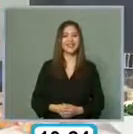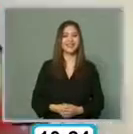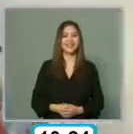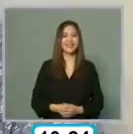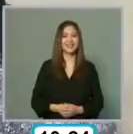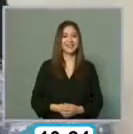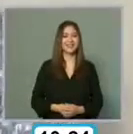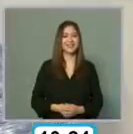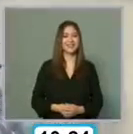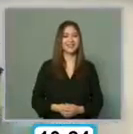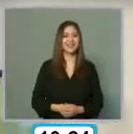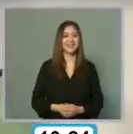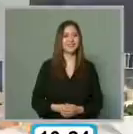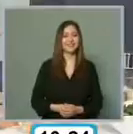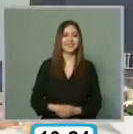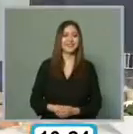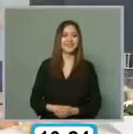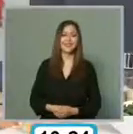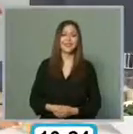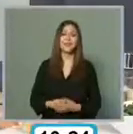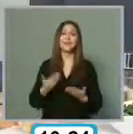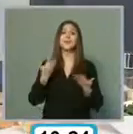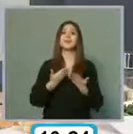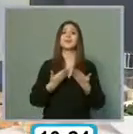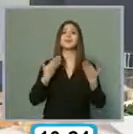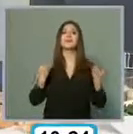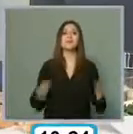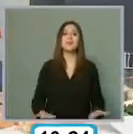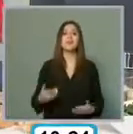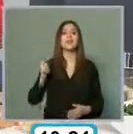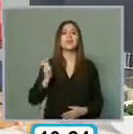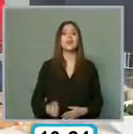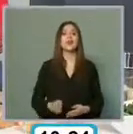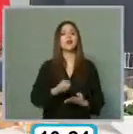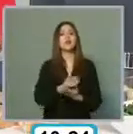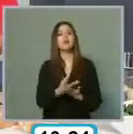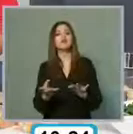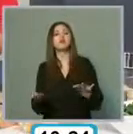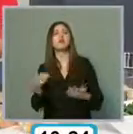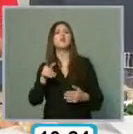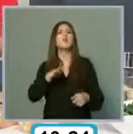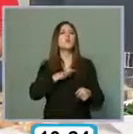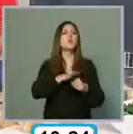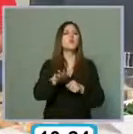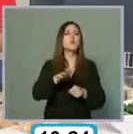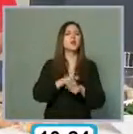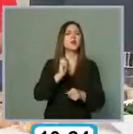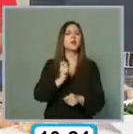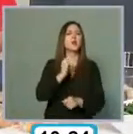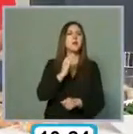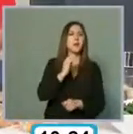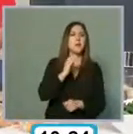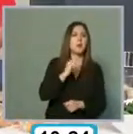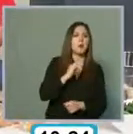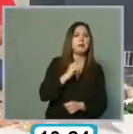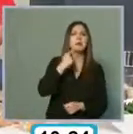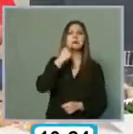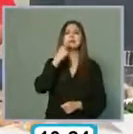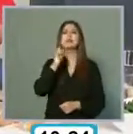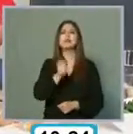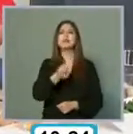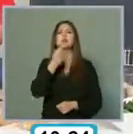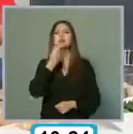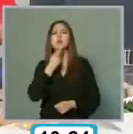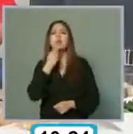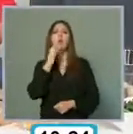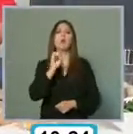va. ¡Eso! Pues vamos a empezar con esto, Ya, Lore, porque queremos suficiente, descubrir de qué se trata el boboti, si es un pastel dulce, si es un pastel